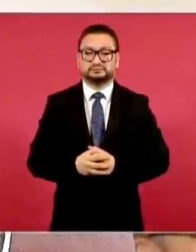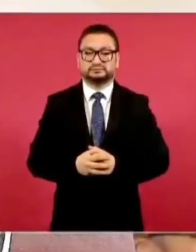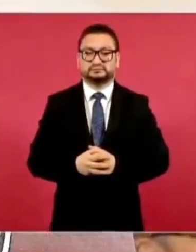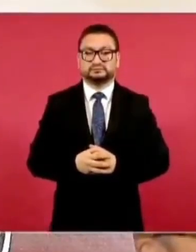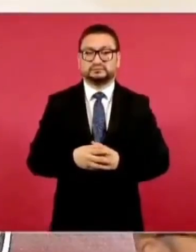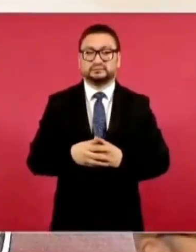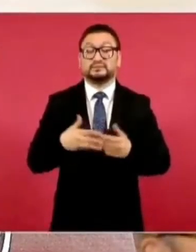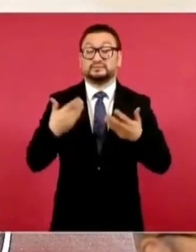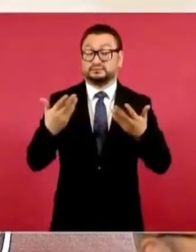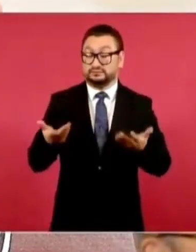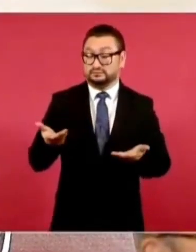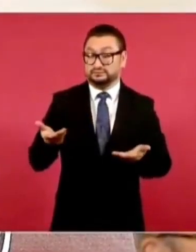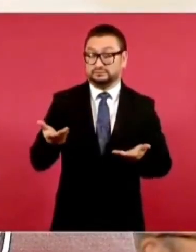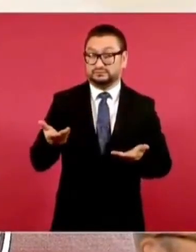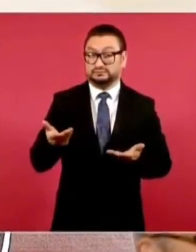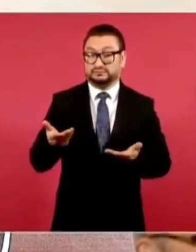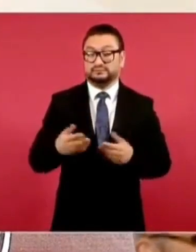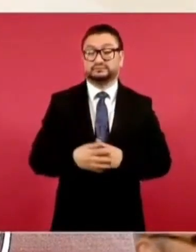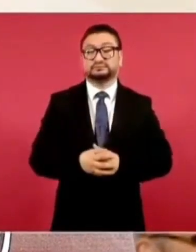Entonces,